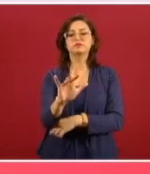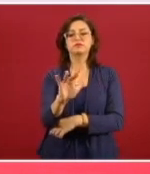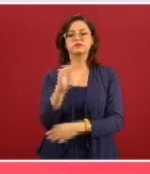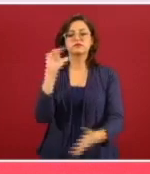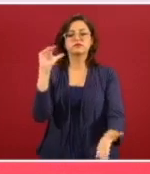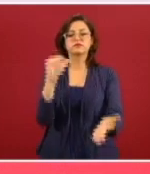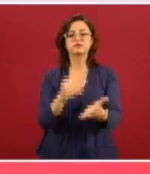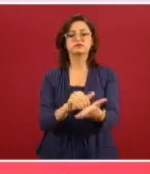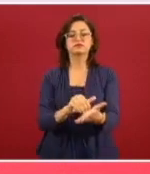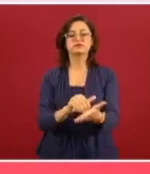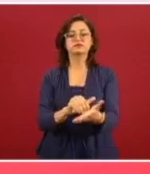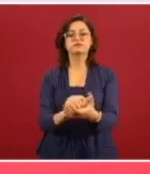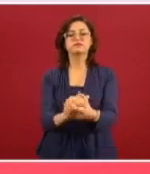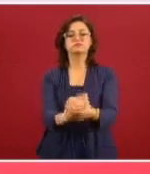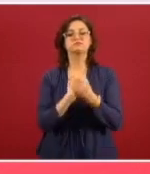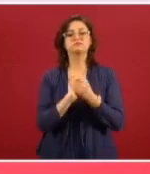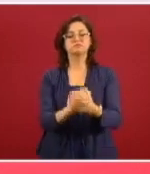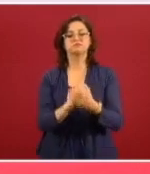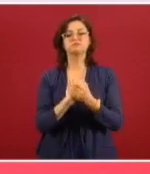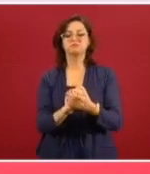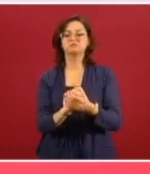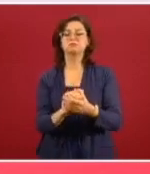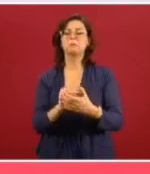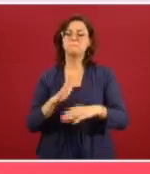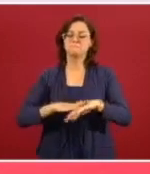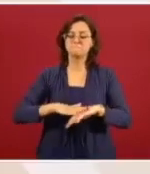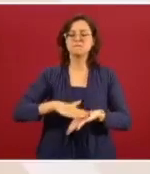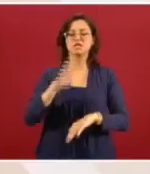450,000 tandas más